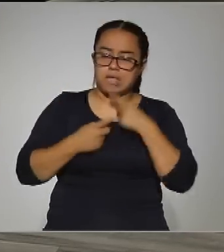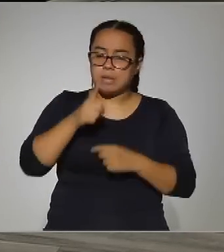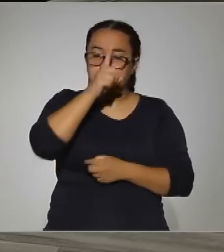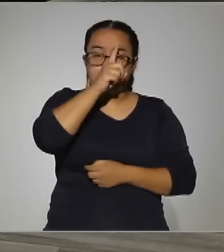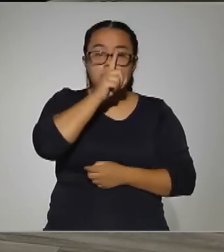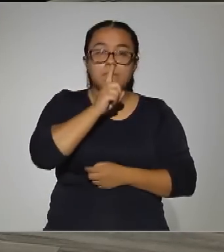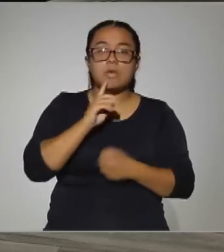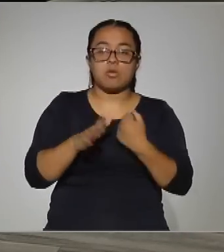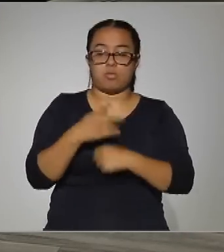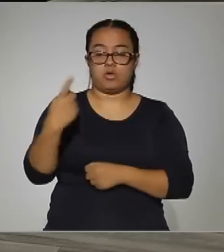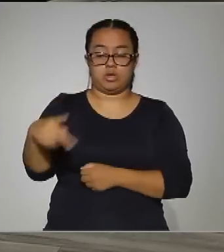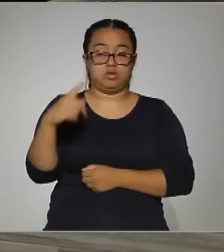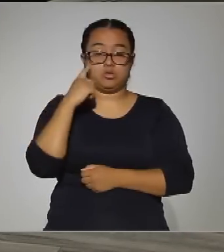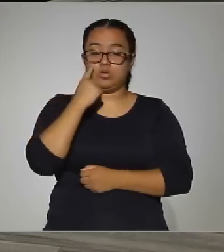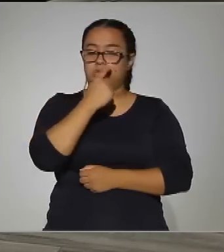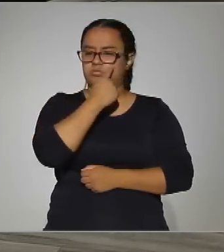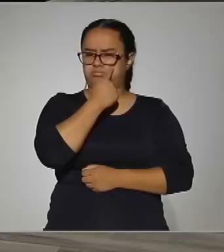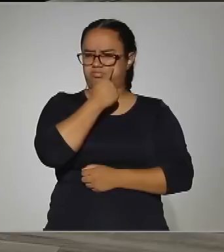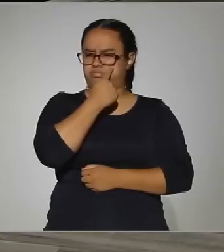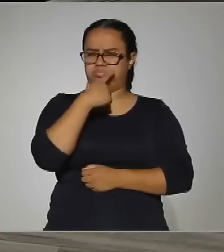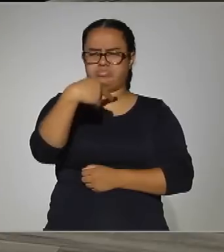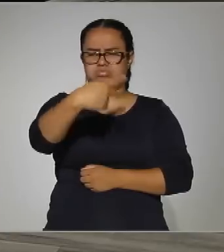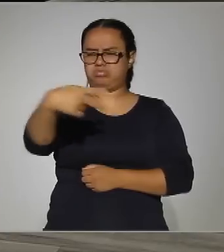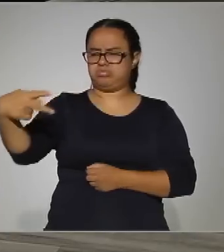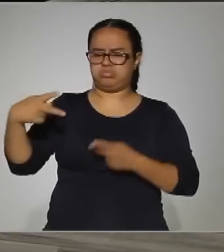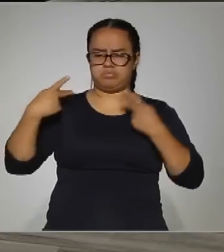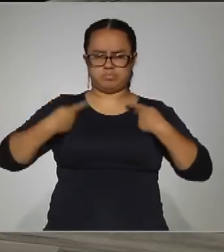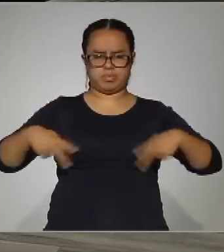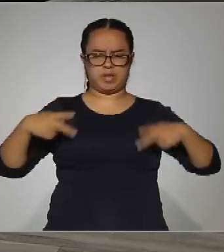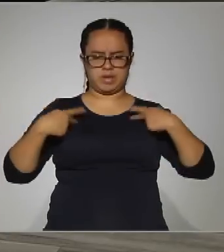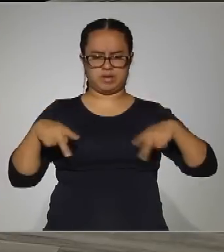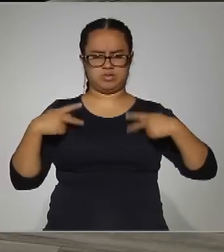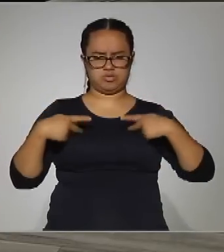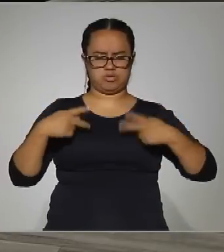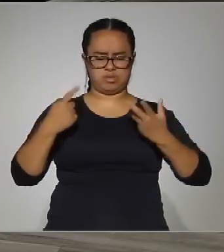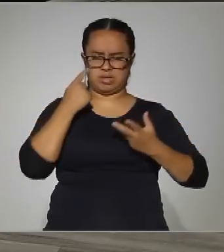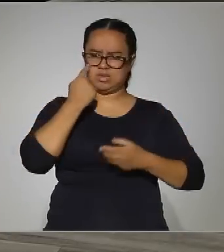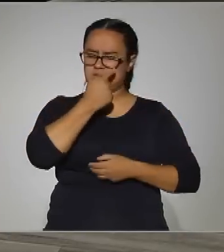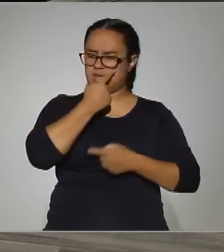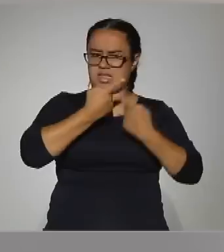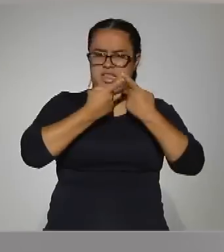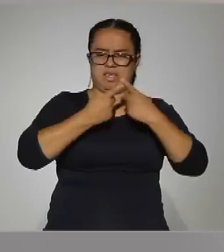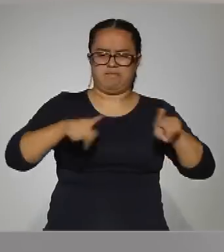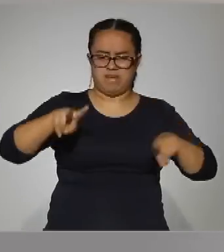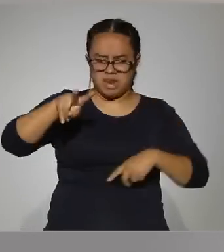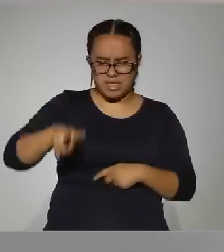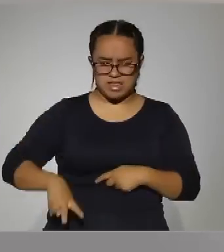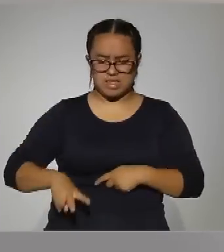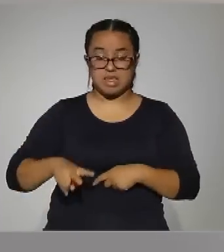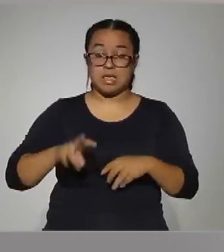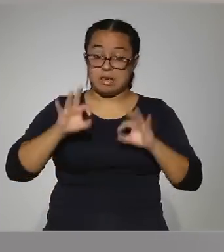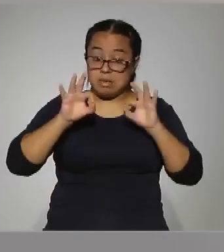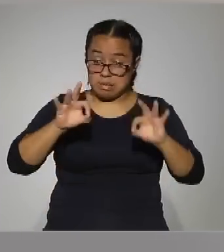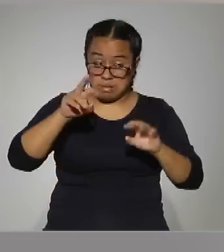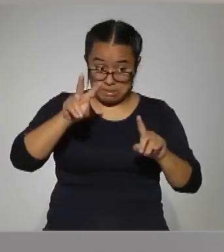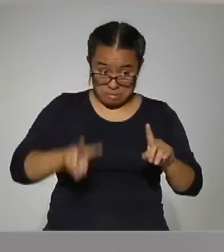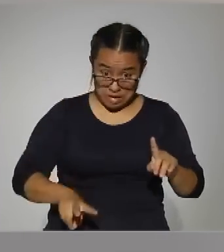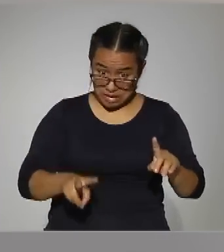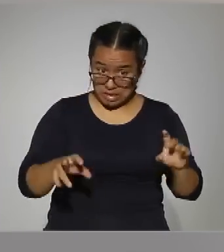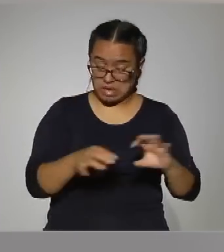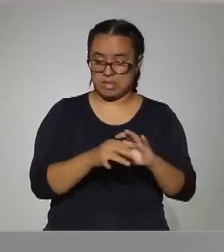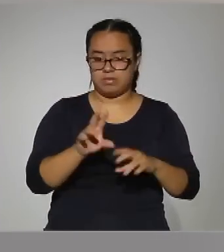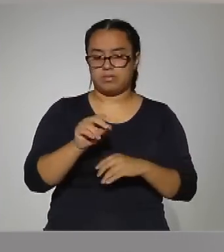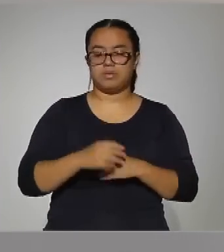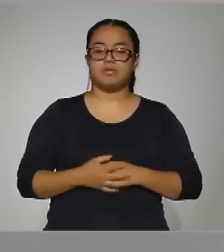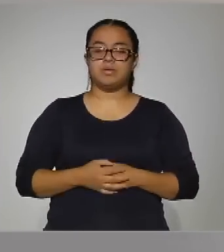hay una percepción y una lectura que cada uno de nosotros hace sobre la realidad que no necesariamente corresponde a la verdad. Porque esa